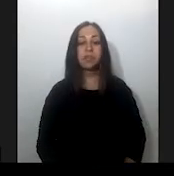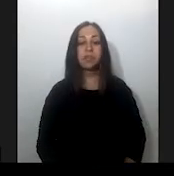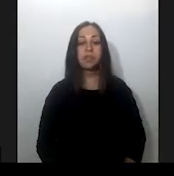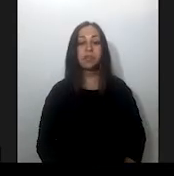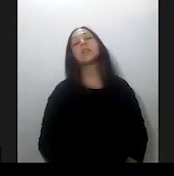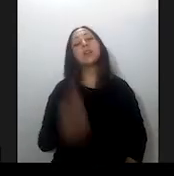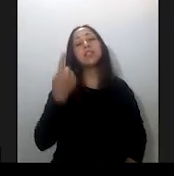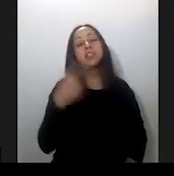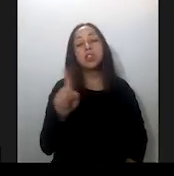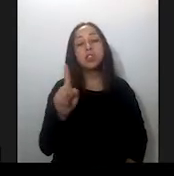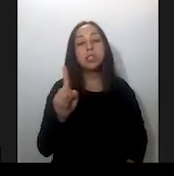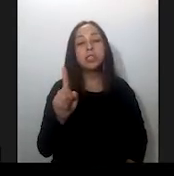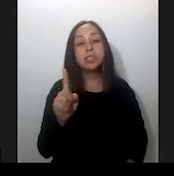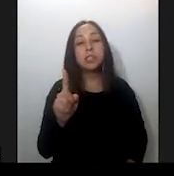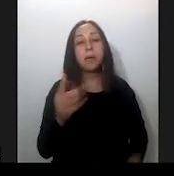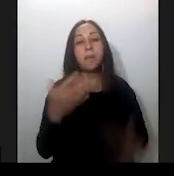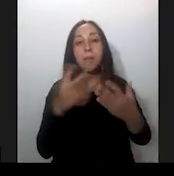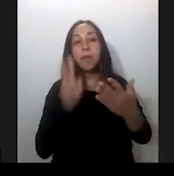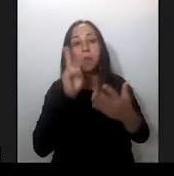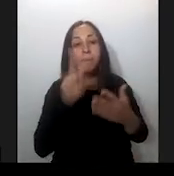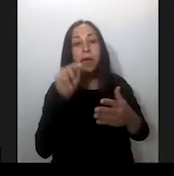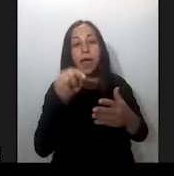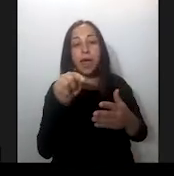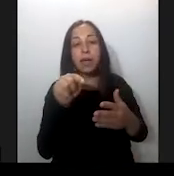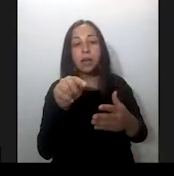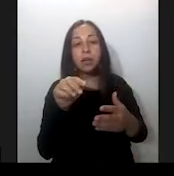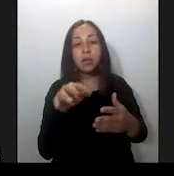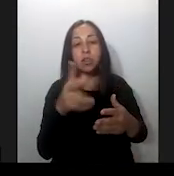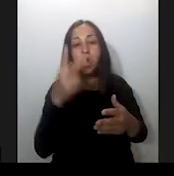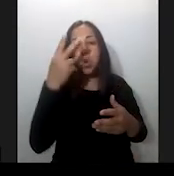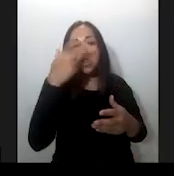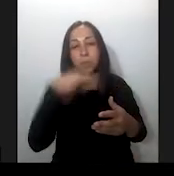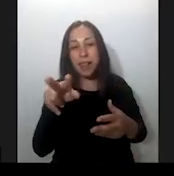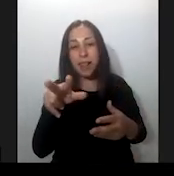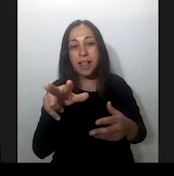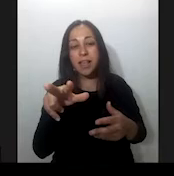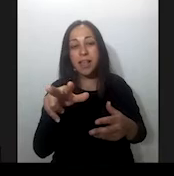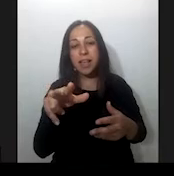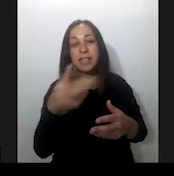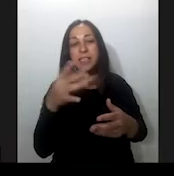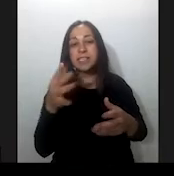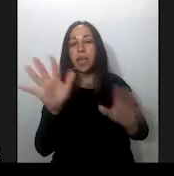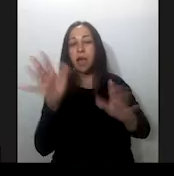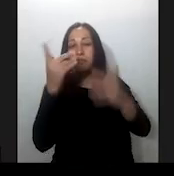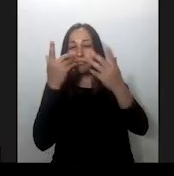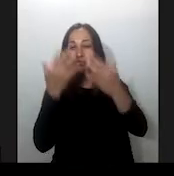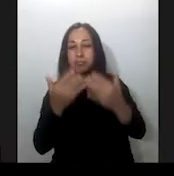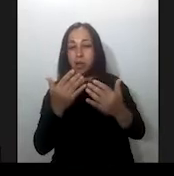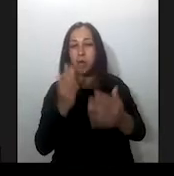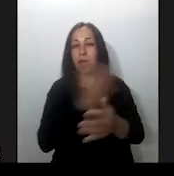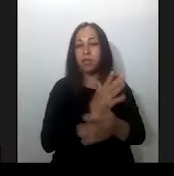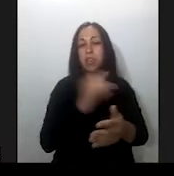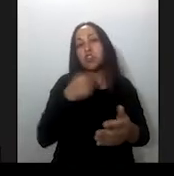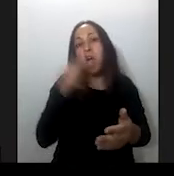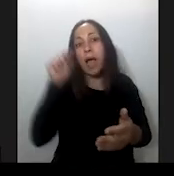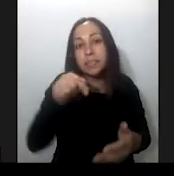Y entonces podemos ver que acá me da un 8000, ¿no? Como que ya me está precalculando antes